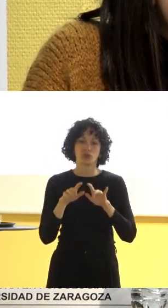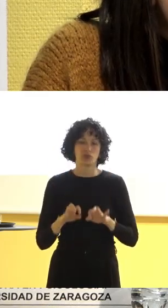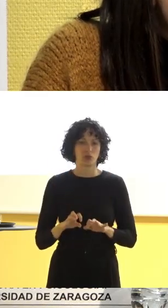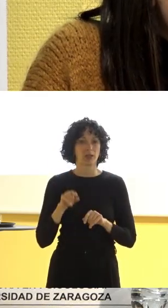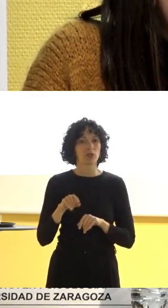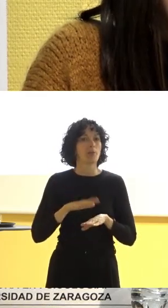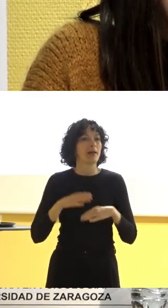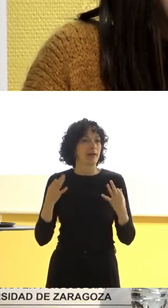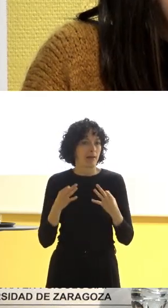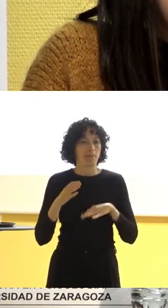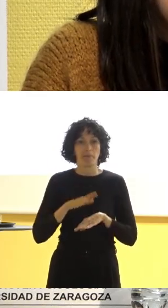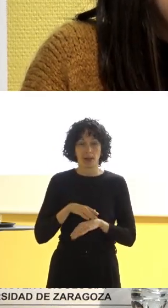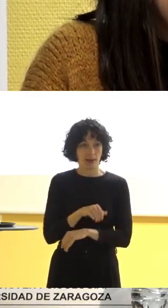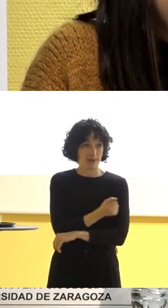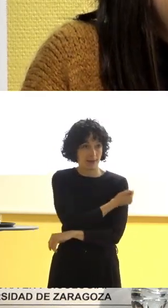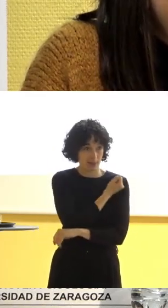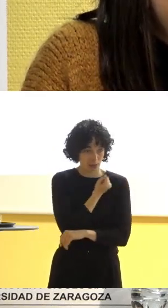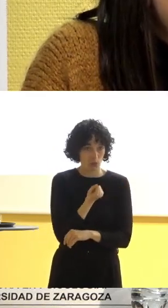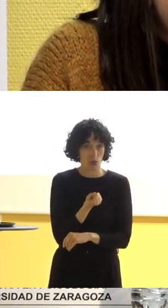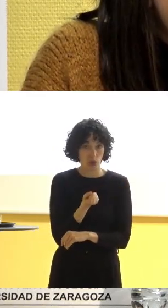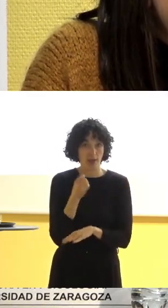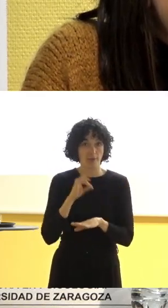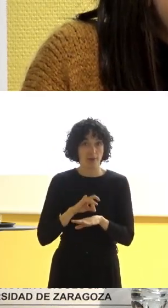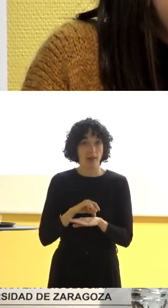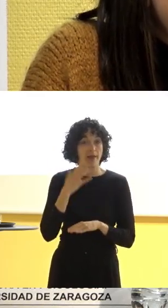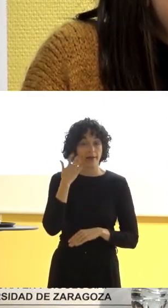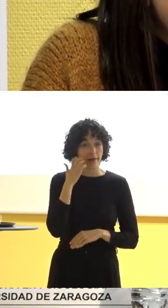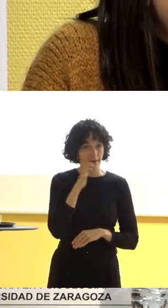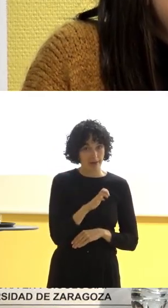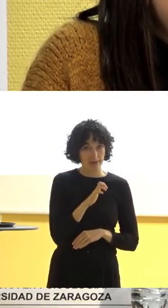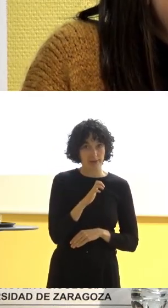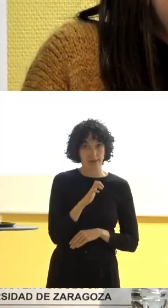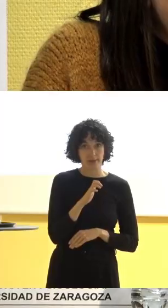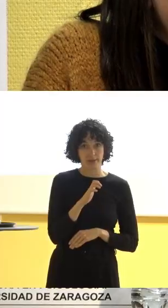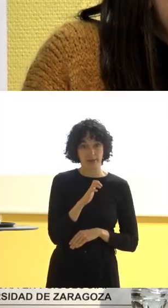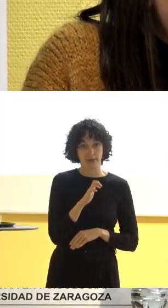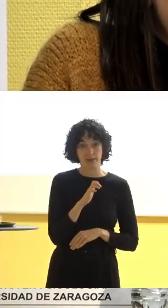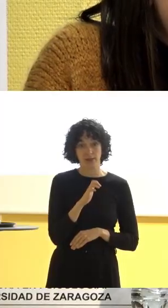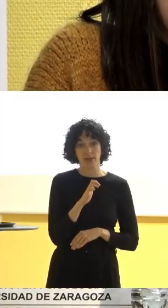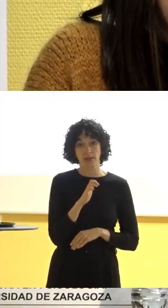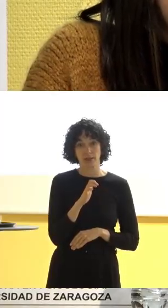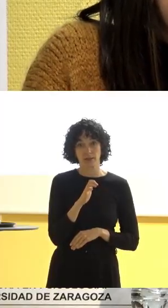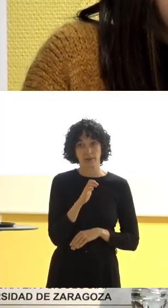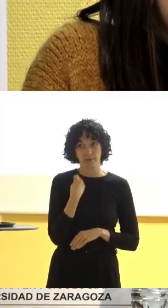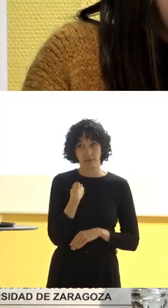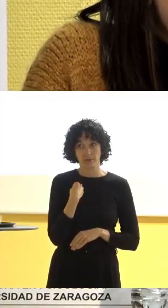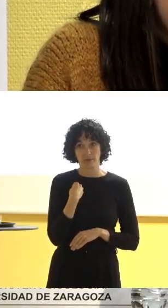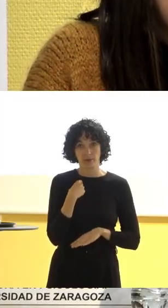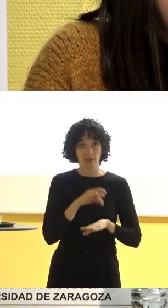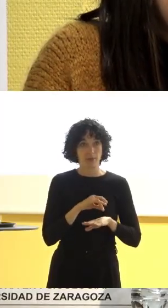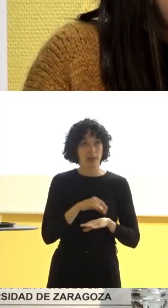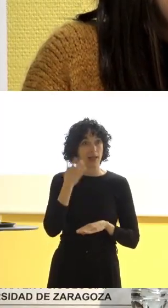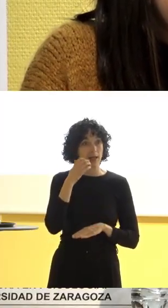sirve? Bueno, pues sirve para tener un registro de qué enfermedades raras, ¿no? qué enfermedades raras se